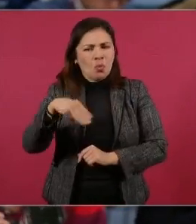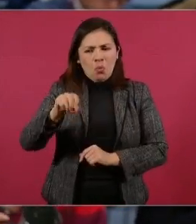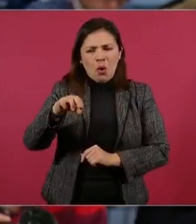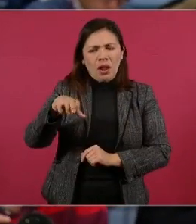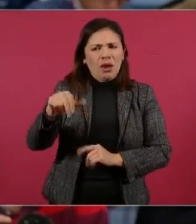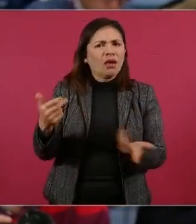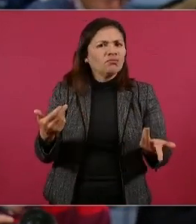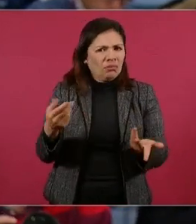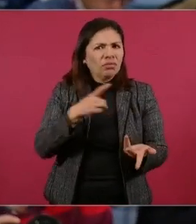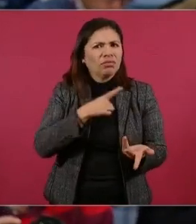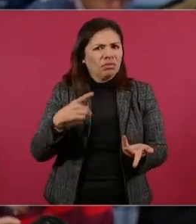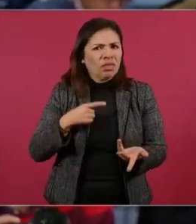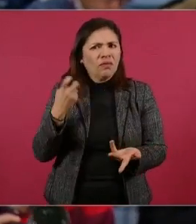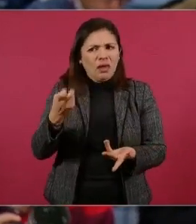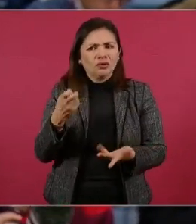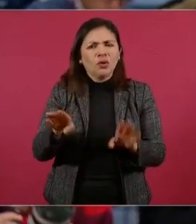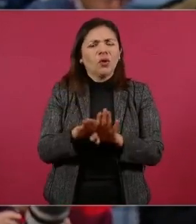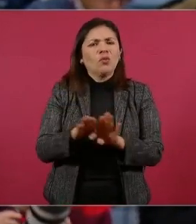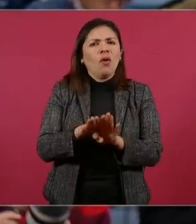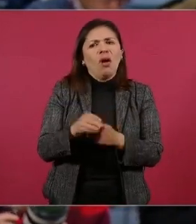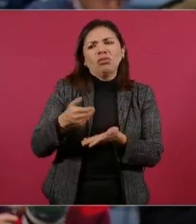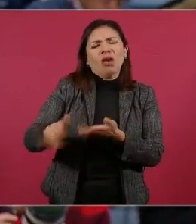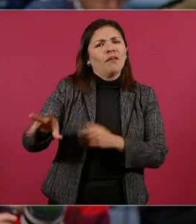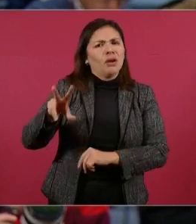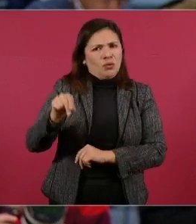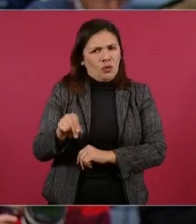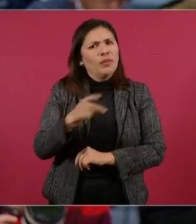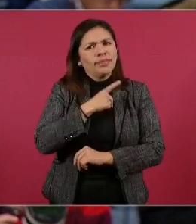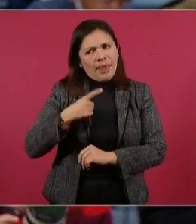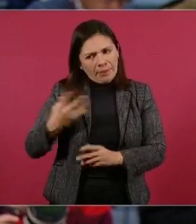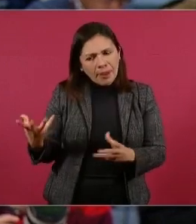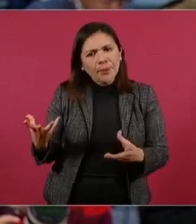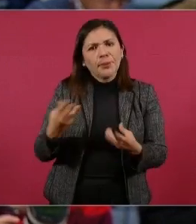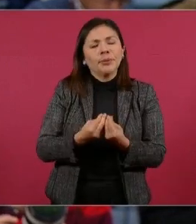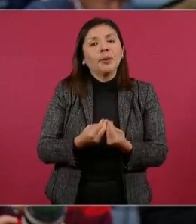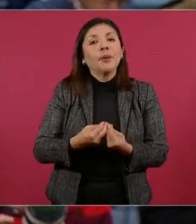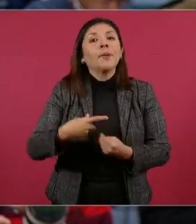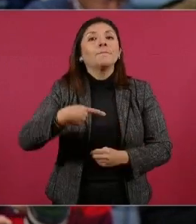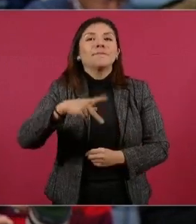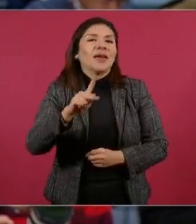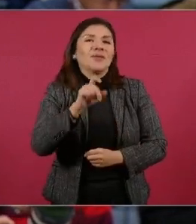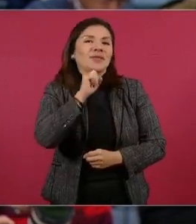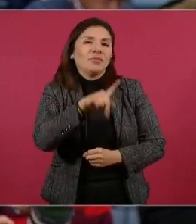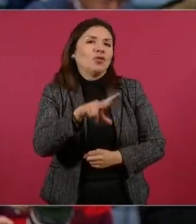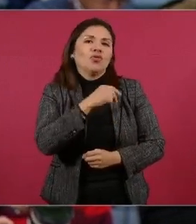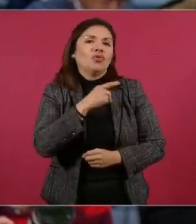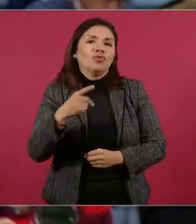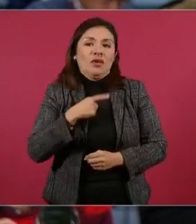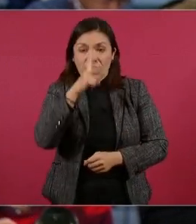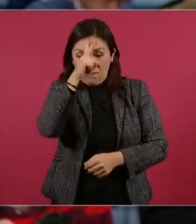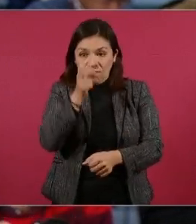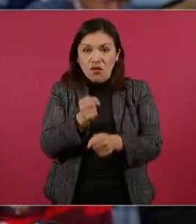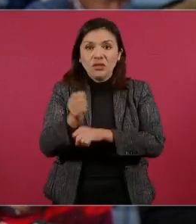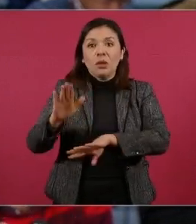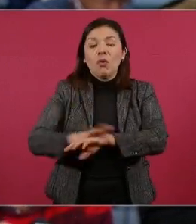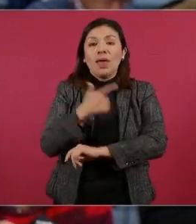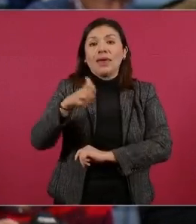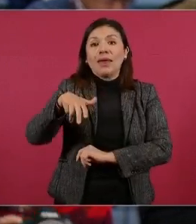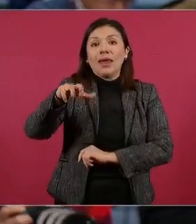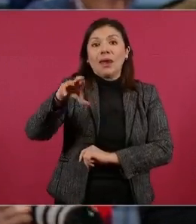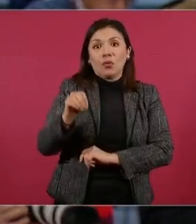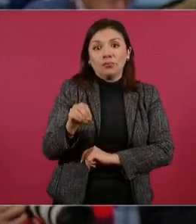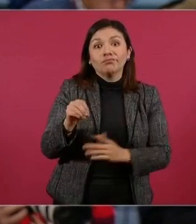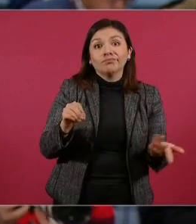No Haber ese tipo de de de actuaciones pero tampoco debe haber violencia en cuestión de género y al